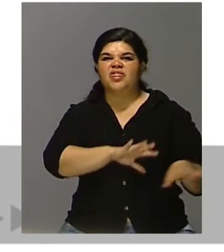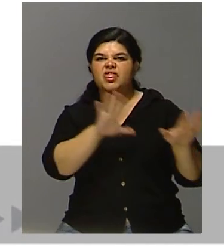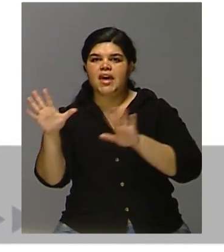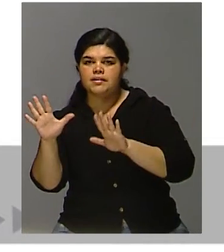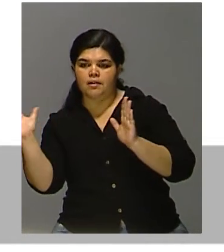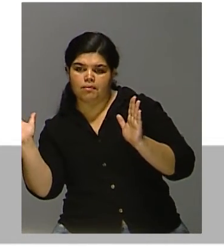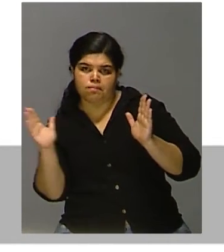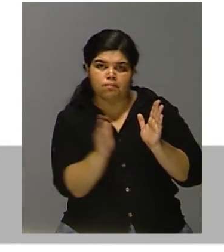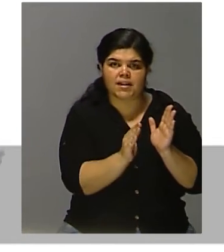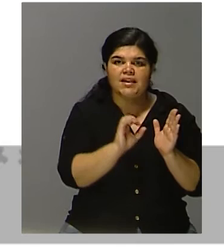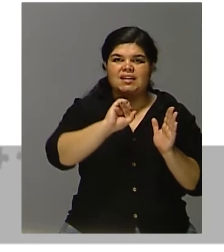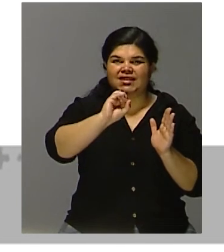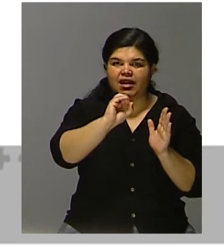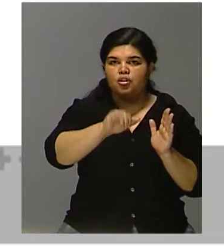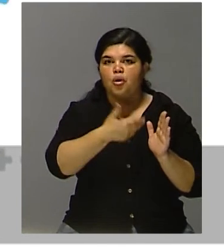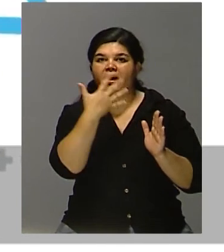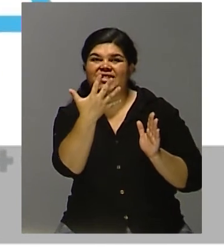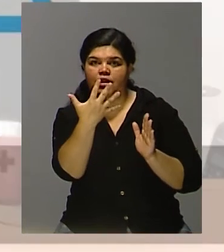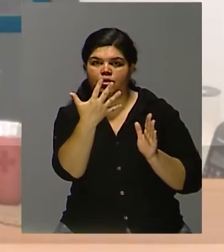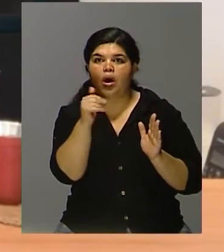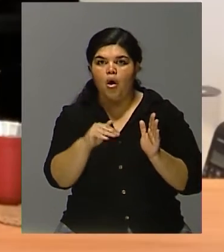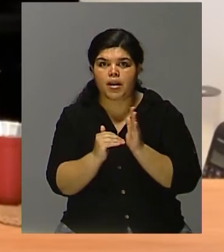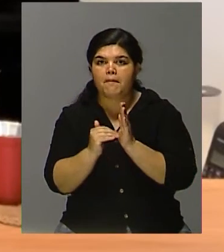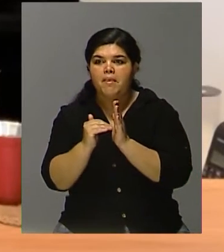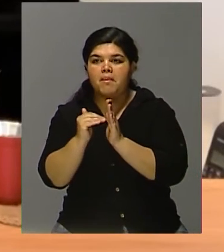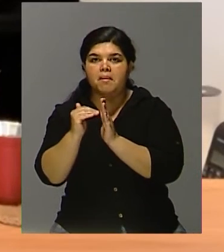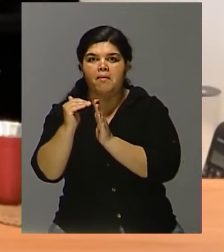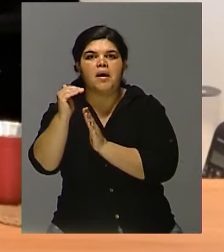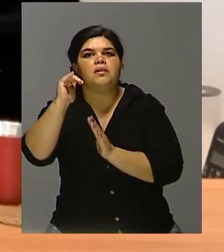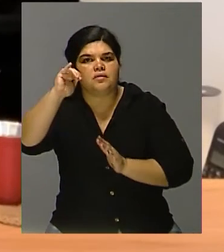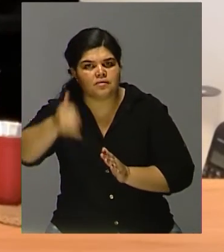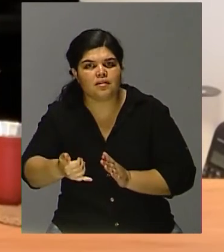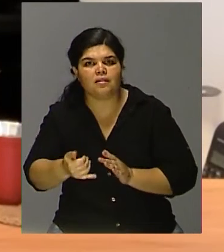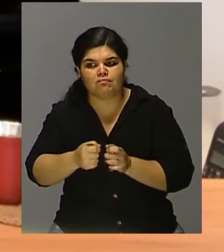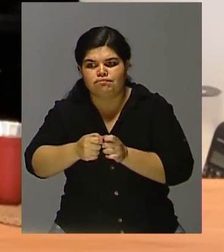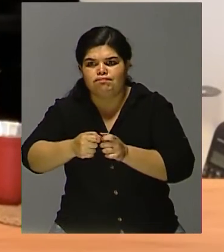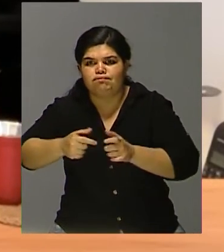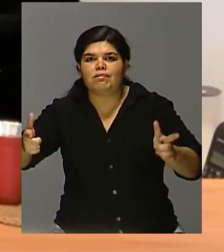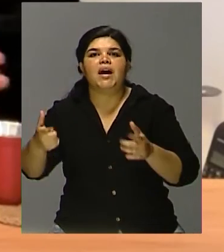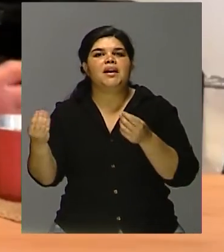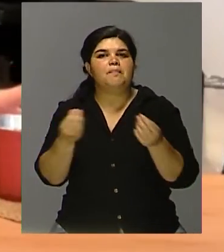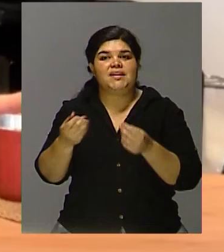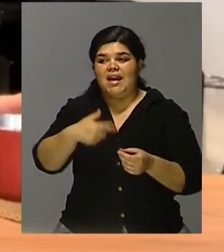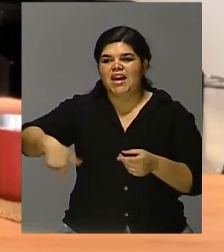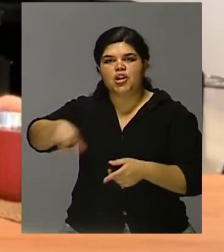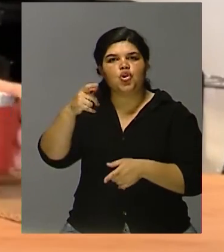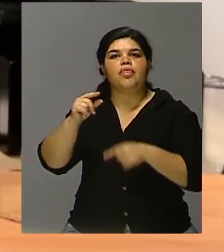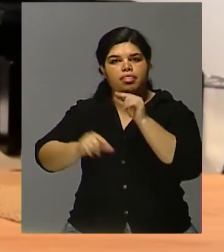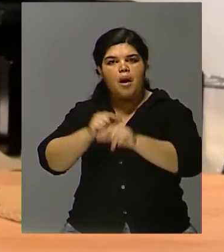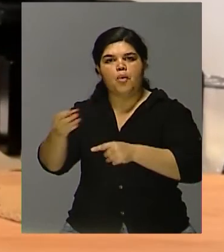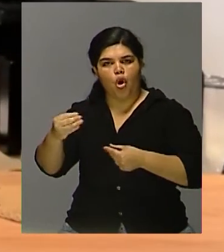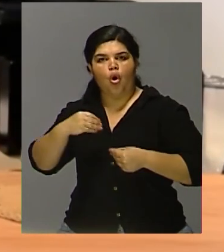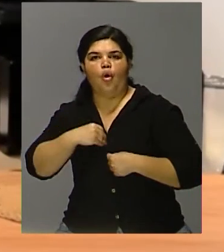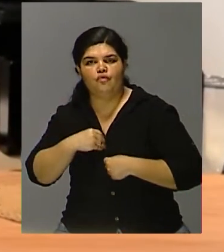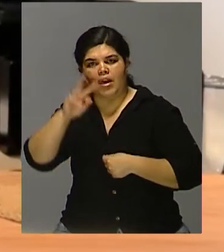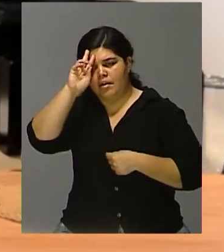las cifras oficiales, pero estoy seguro de que es mucho más alto que eso, y me da gusto que así sea, porque a largo plazo, te lo vuelvo a reiterar, con